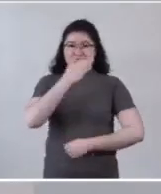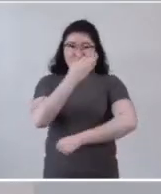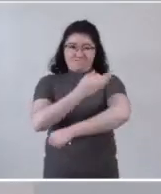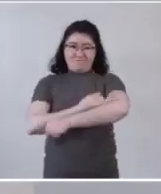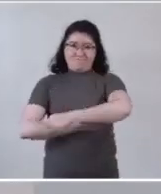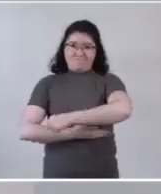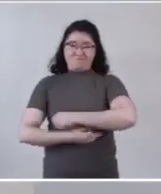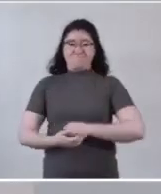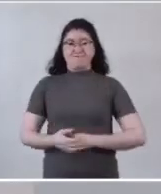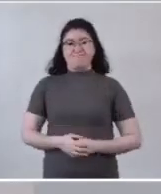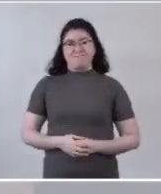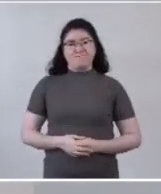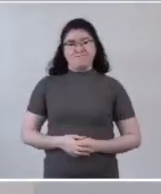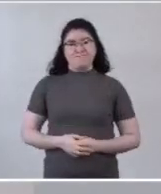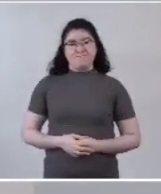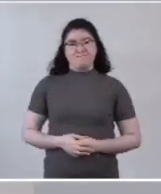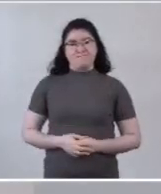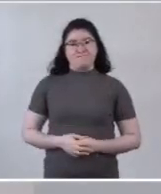tardes.